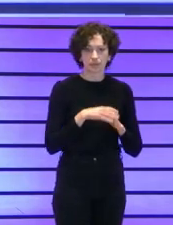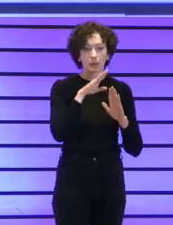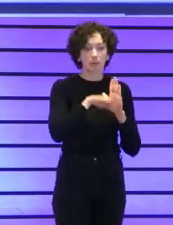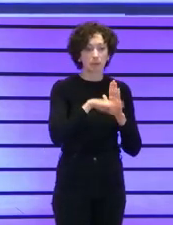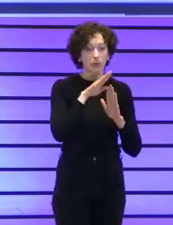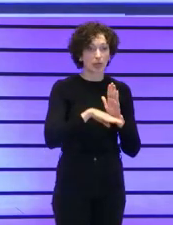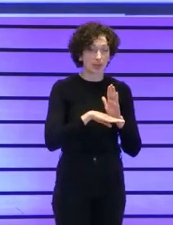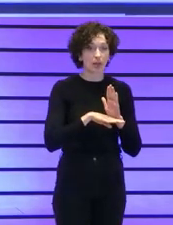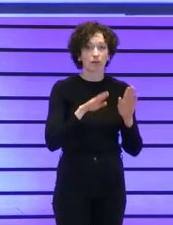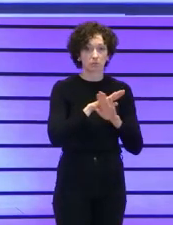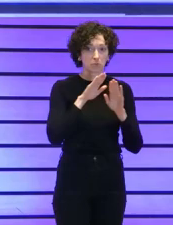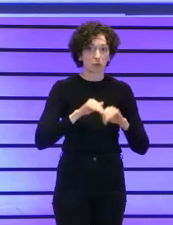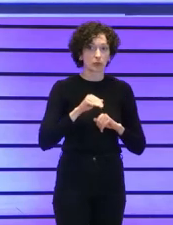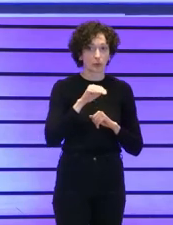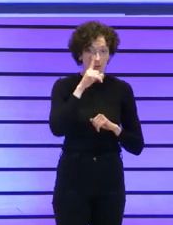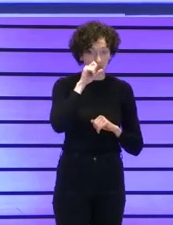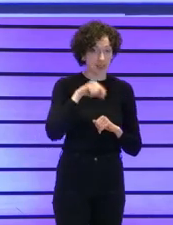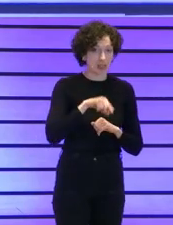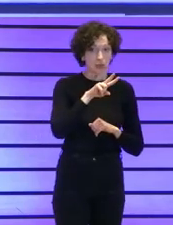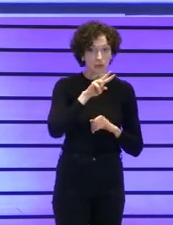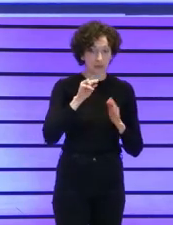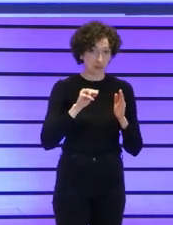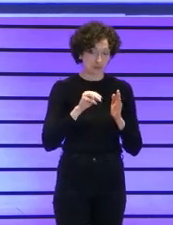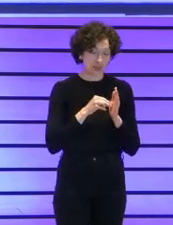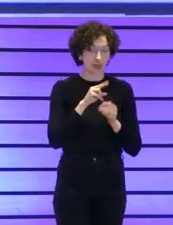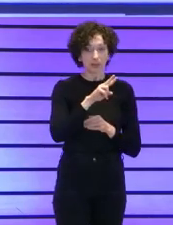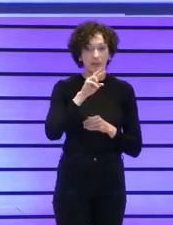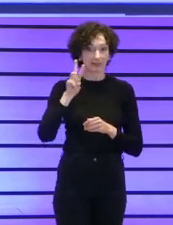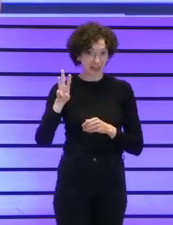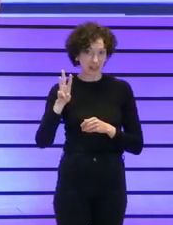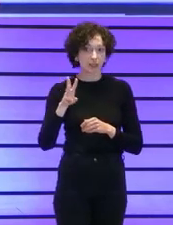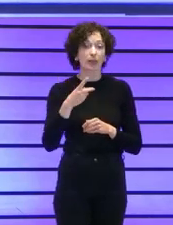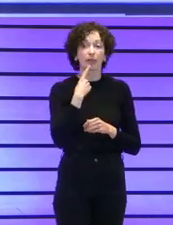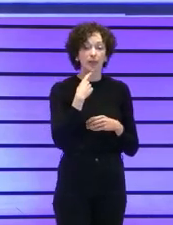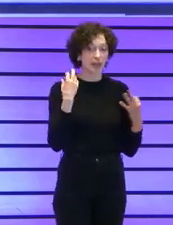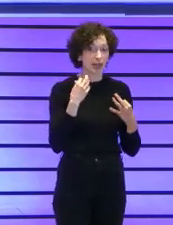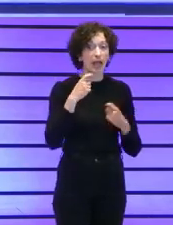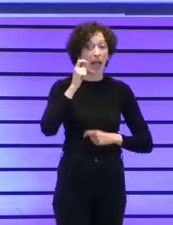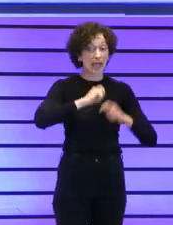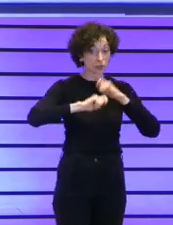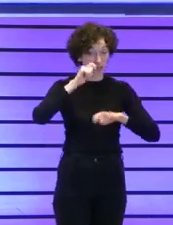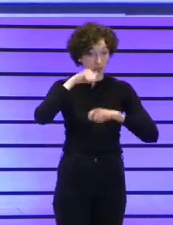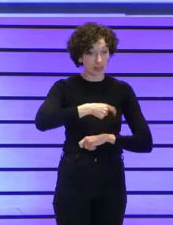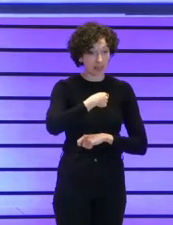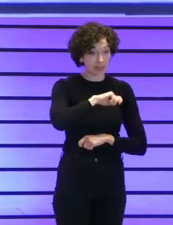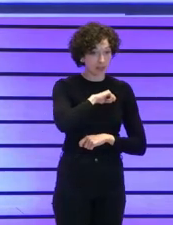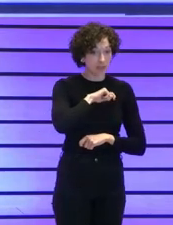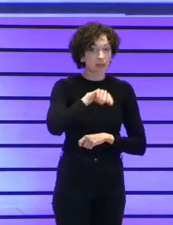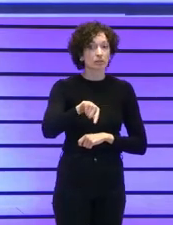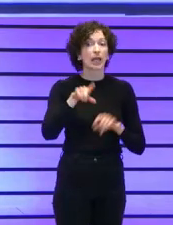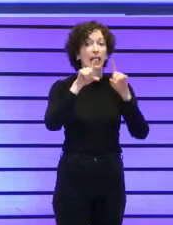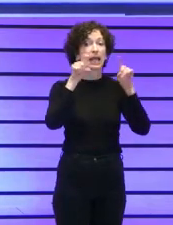año, 2023, ¿no? Dice que las ONGs siguen siendo en España la institución en la que más se